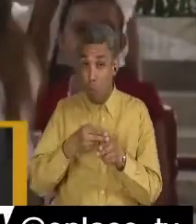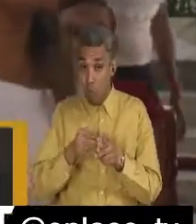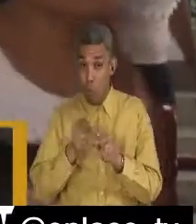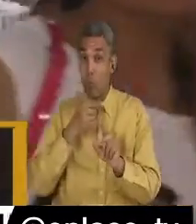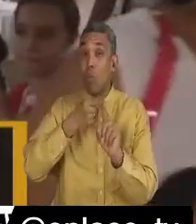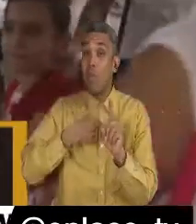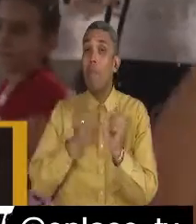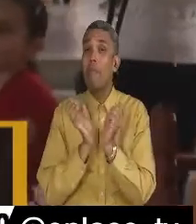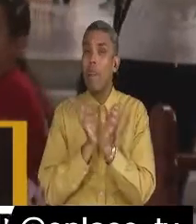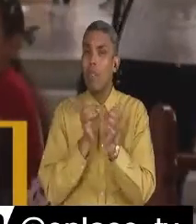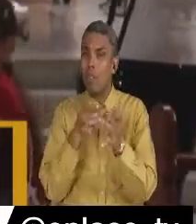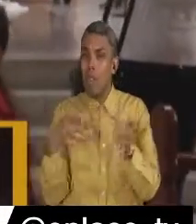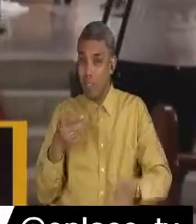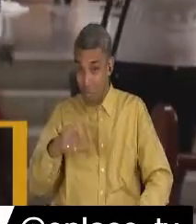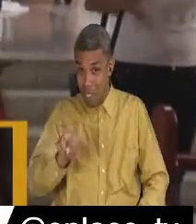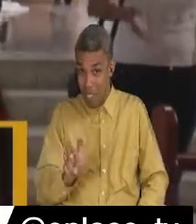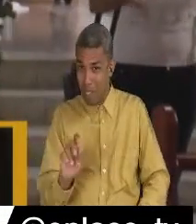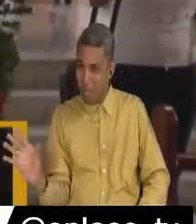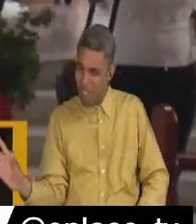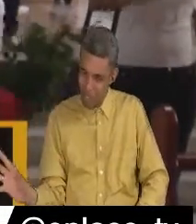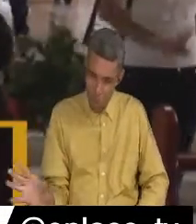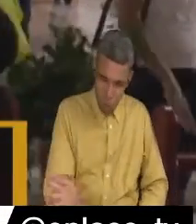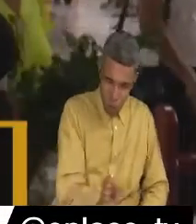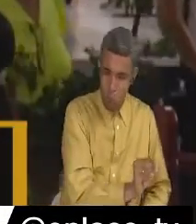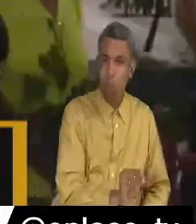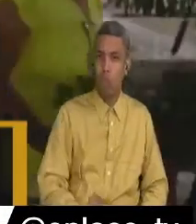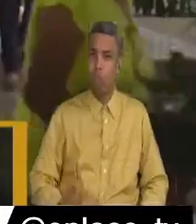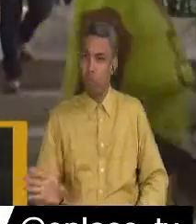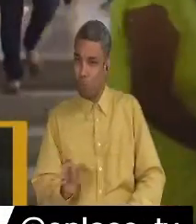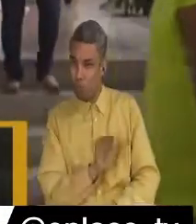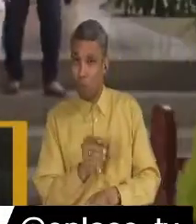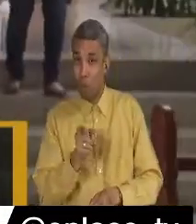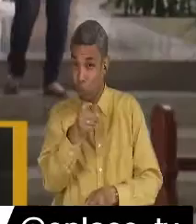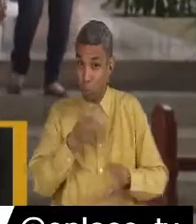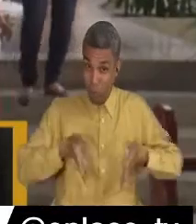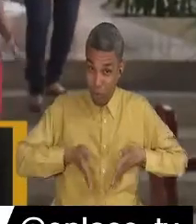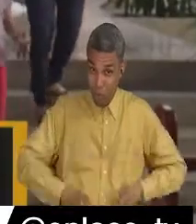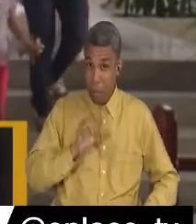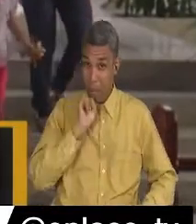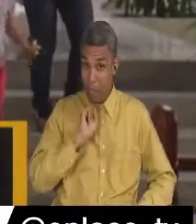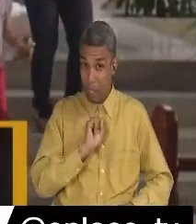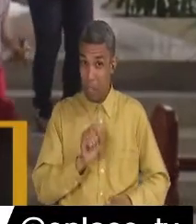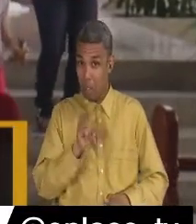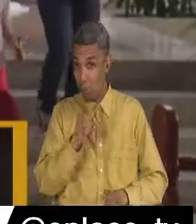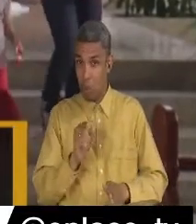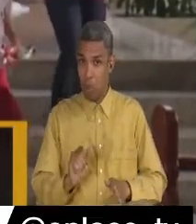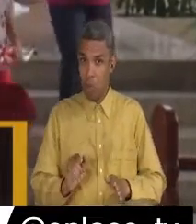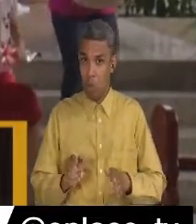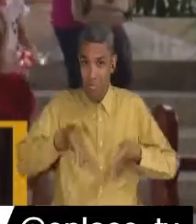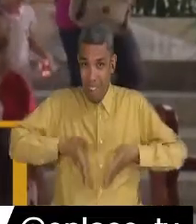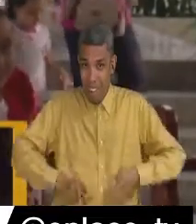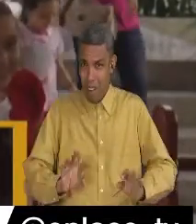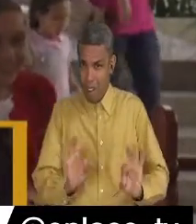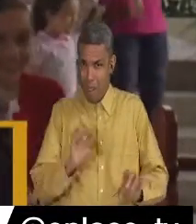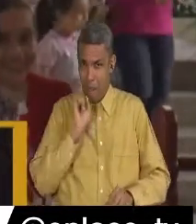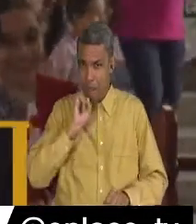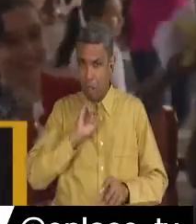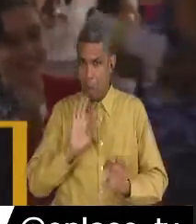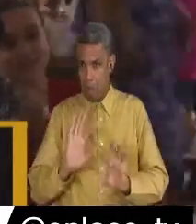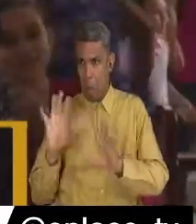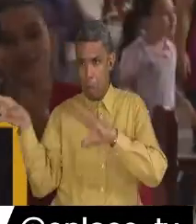todos los que vivimos en esta tierra, a todos los que queramos defender nuestra refinería, a todos los que nos opongamos a